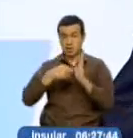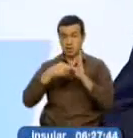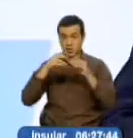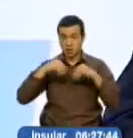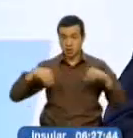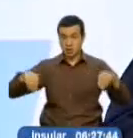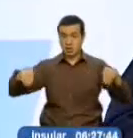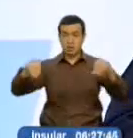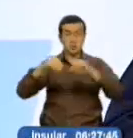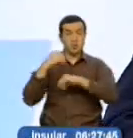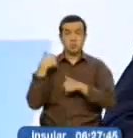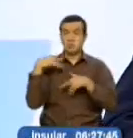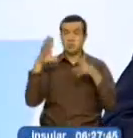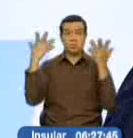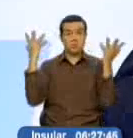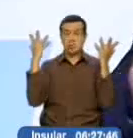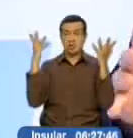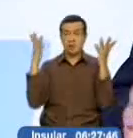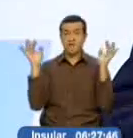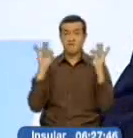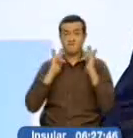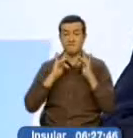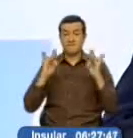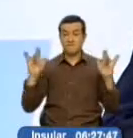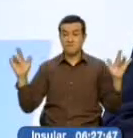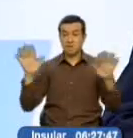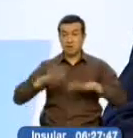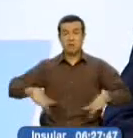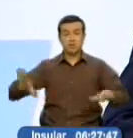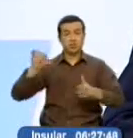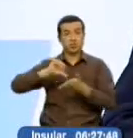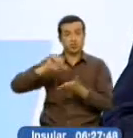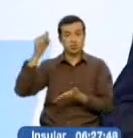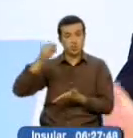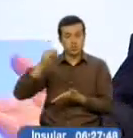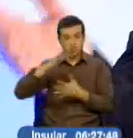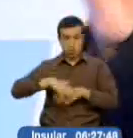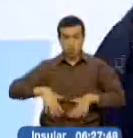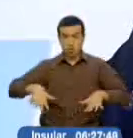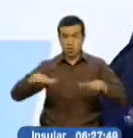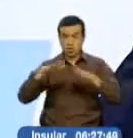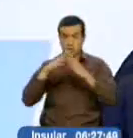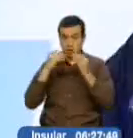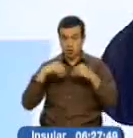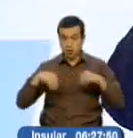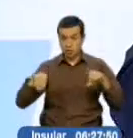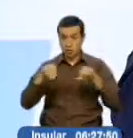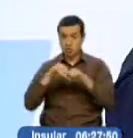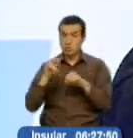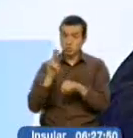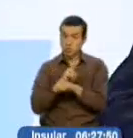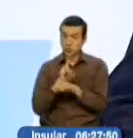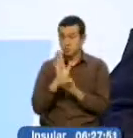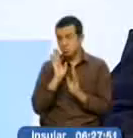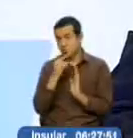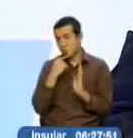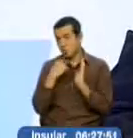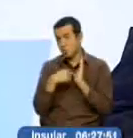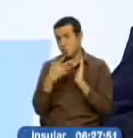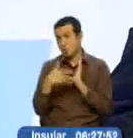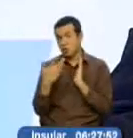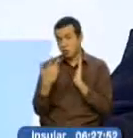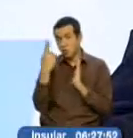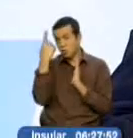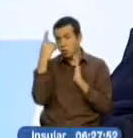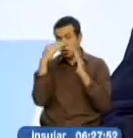terrenos, que no tienen ocupación. Está en plena área urbana. Si solamente a esos terrenos les ocupáramos con